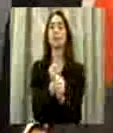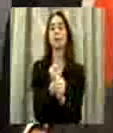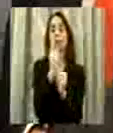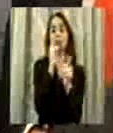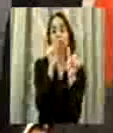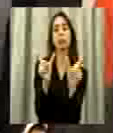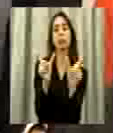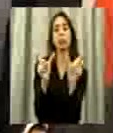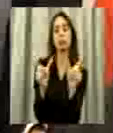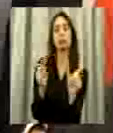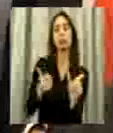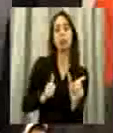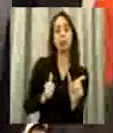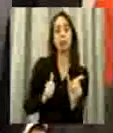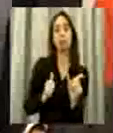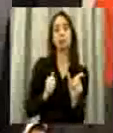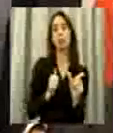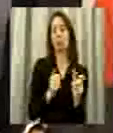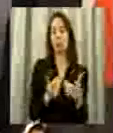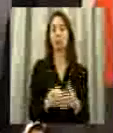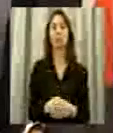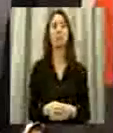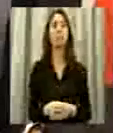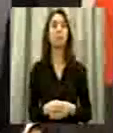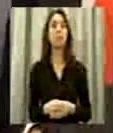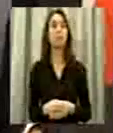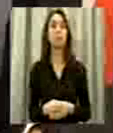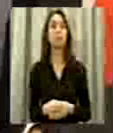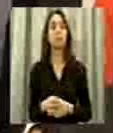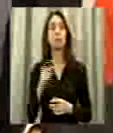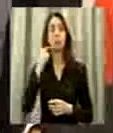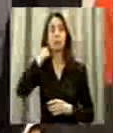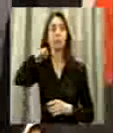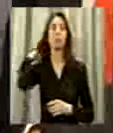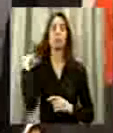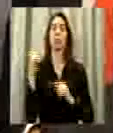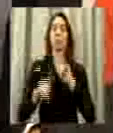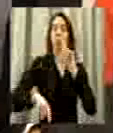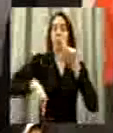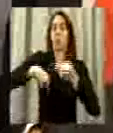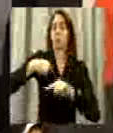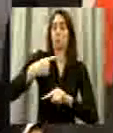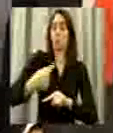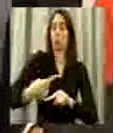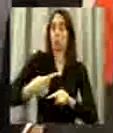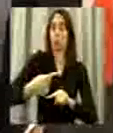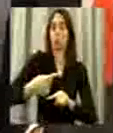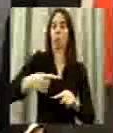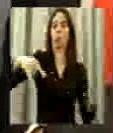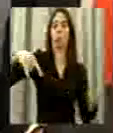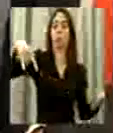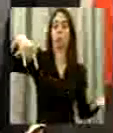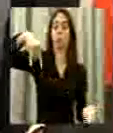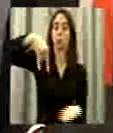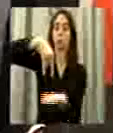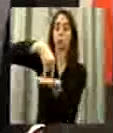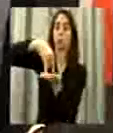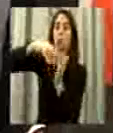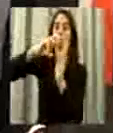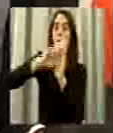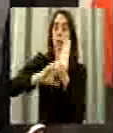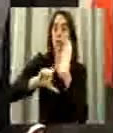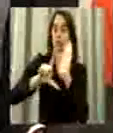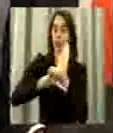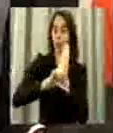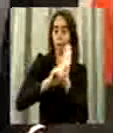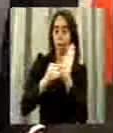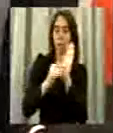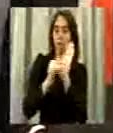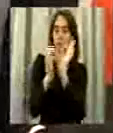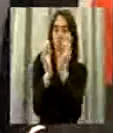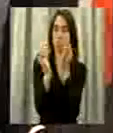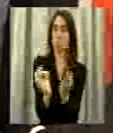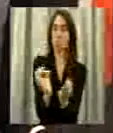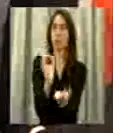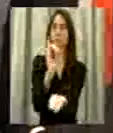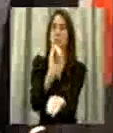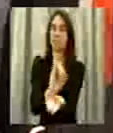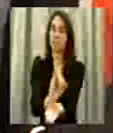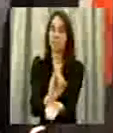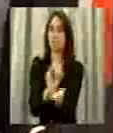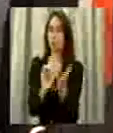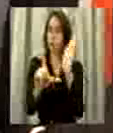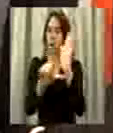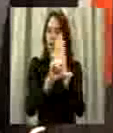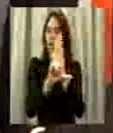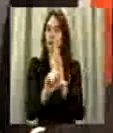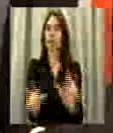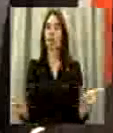supervisión de conglomerado. Bueno, próximamente vamos a enviar al Congreso un proyecto de ley para institucionalizar por